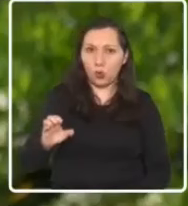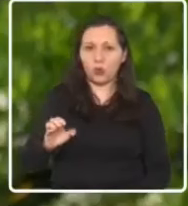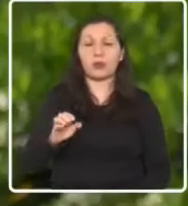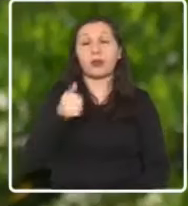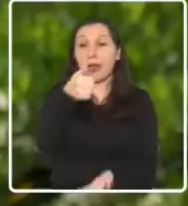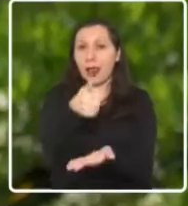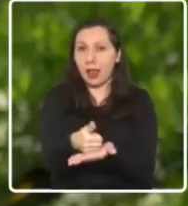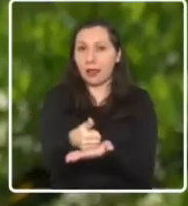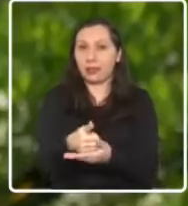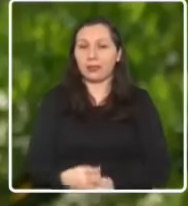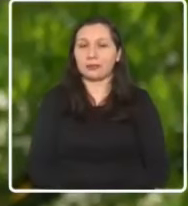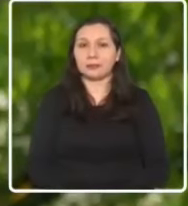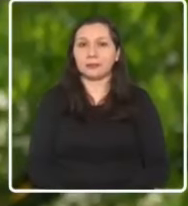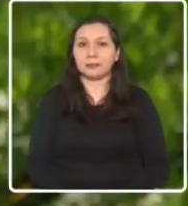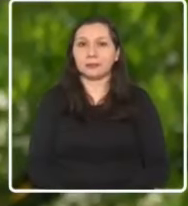y alcaldes.